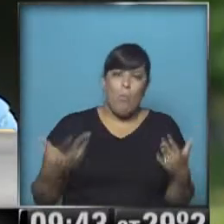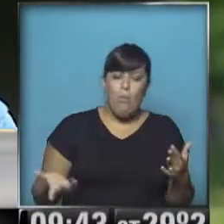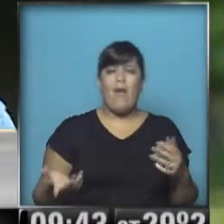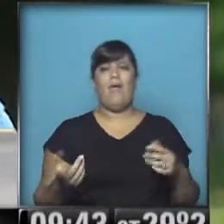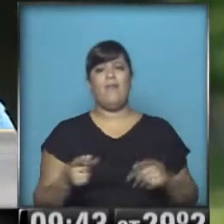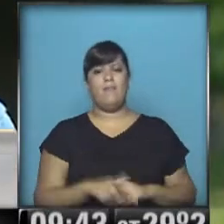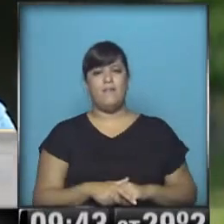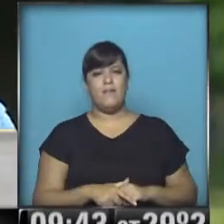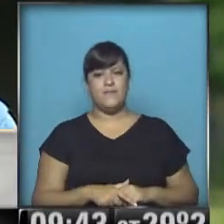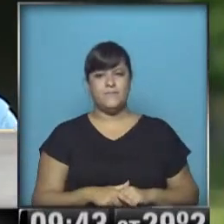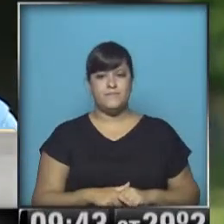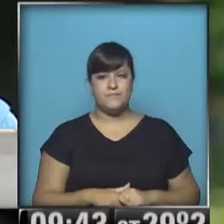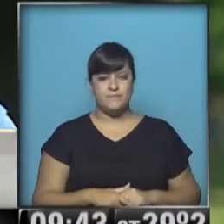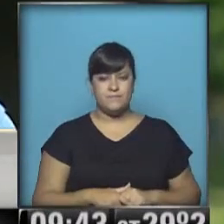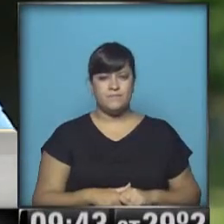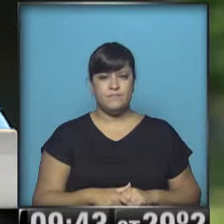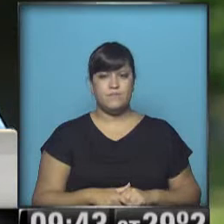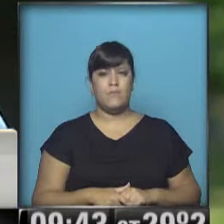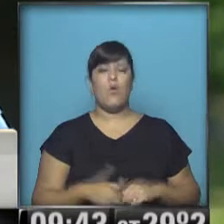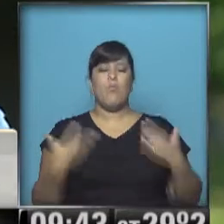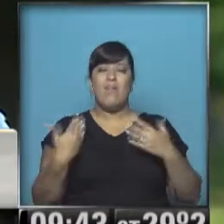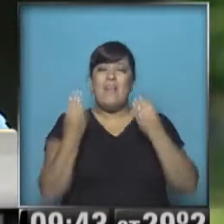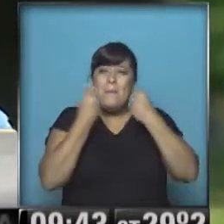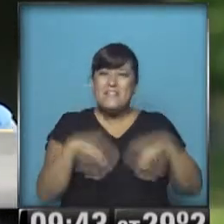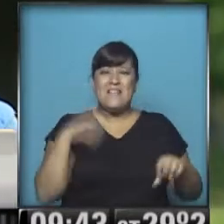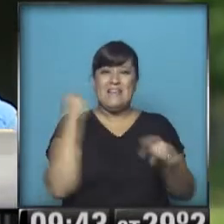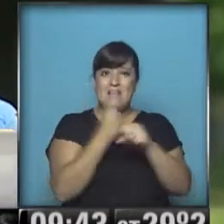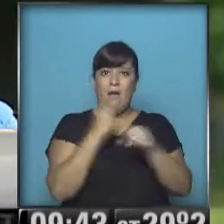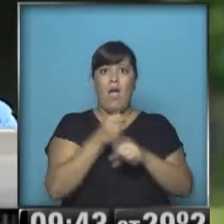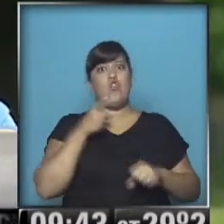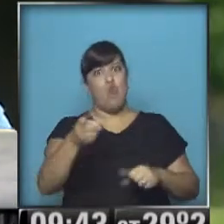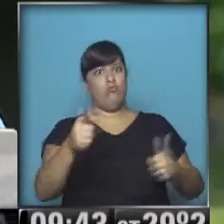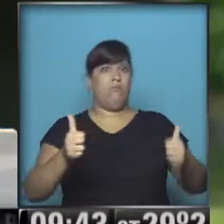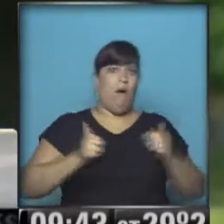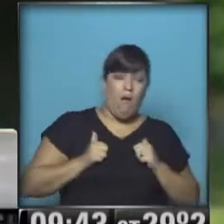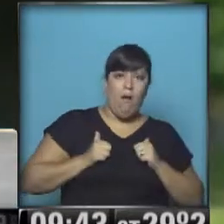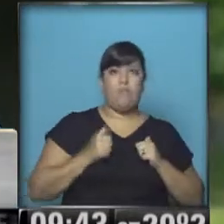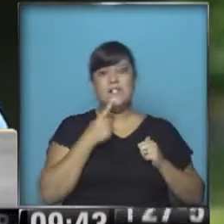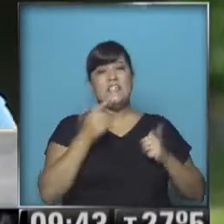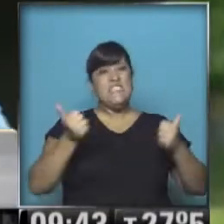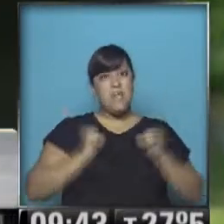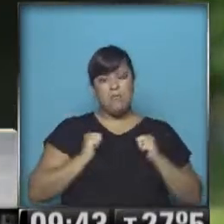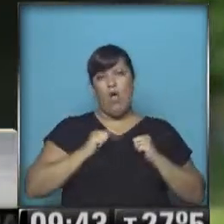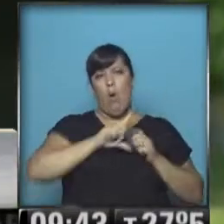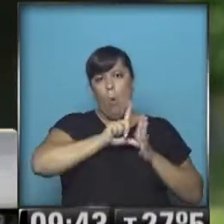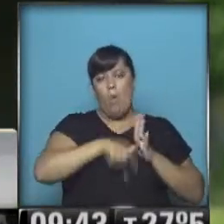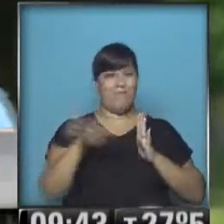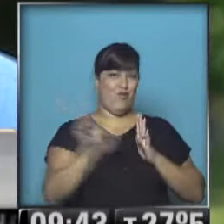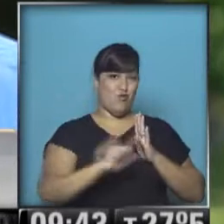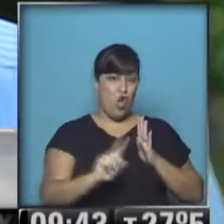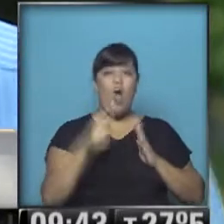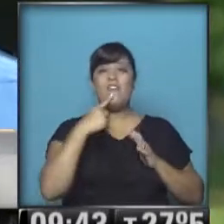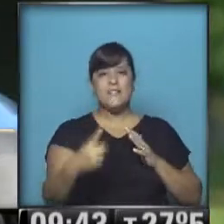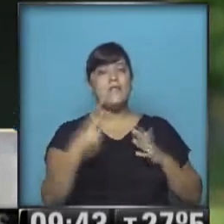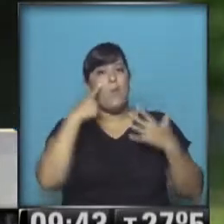tratar de empezar a trabajar en contra del sedentarismo es estar menos tiempo sentado. Hoy está demostrado que